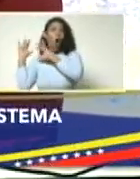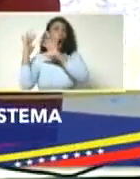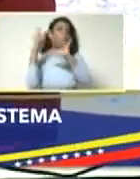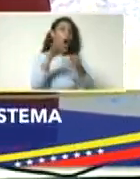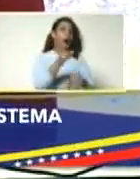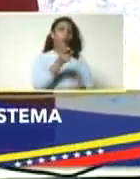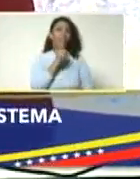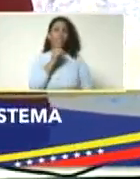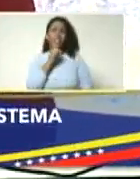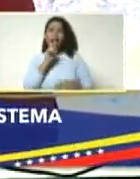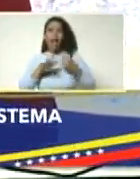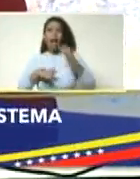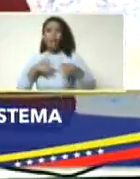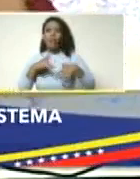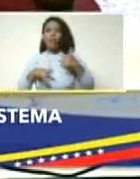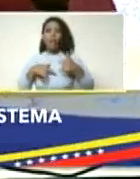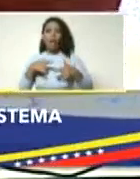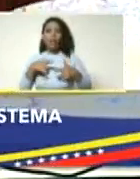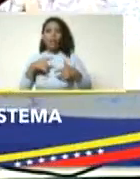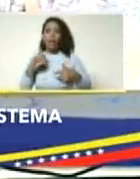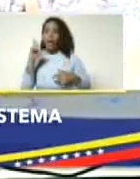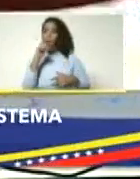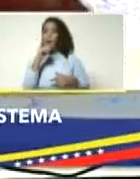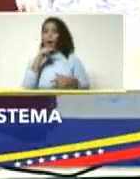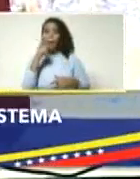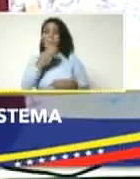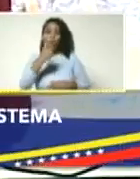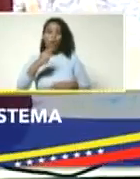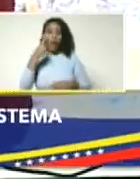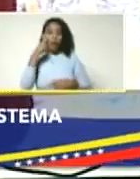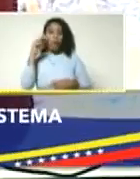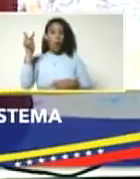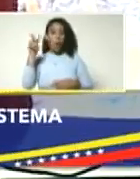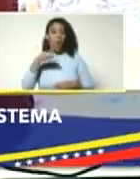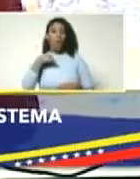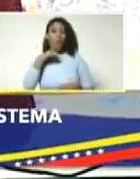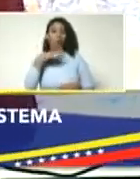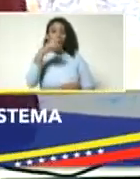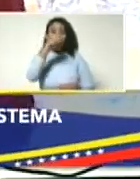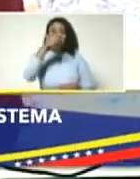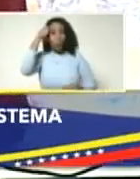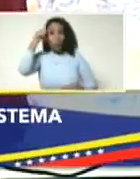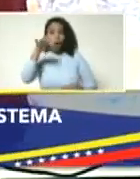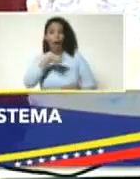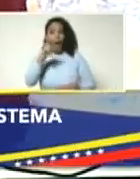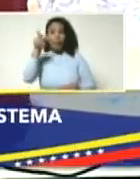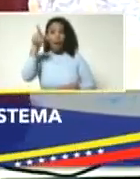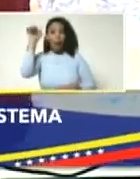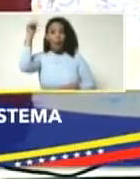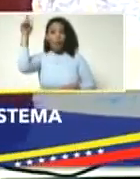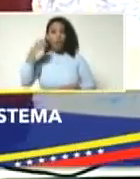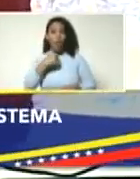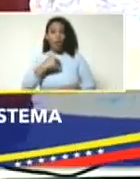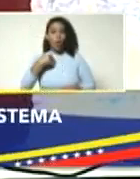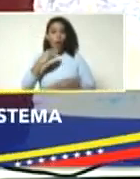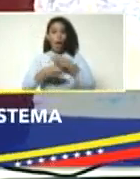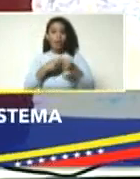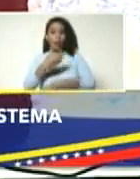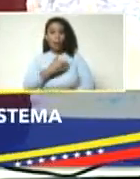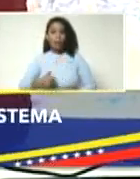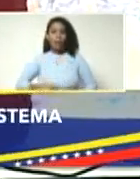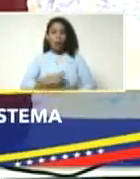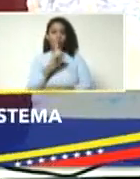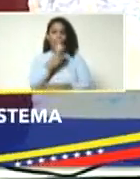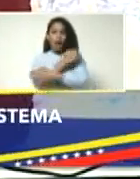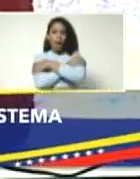hacer un acto sin gente, y a pesar de que evitamos yo la cantidad de pueblo que hay afuera, yo quiero darle primero que nada, presidente, un